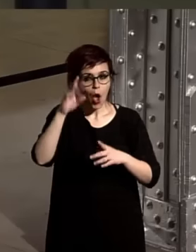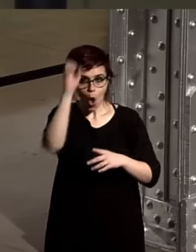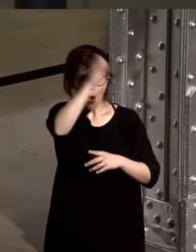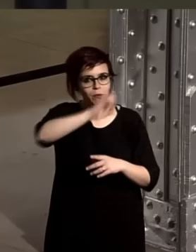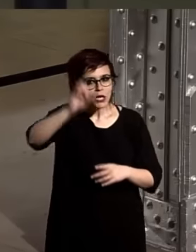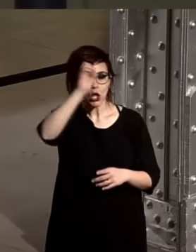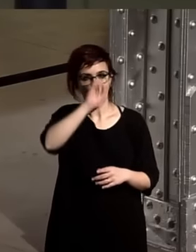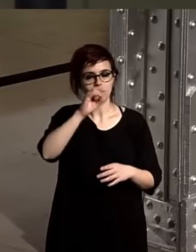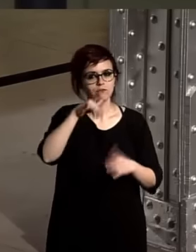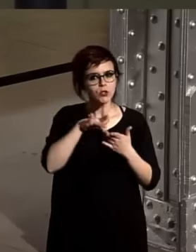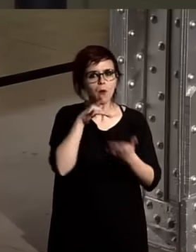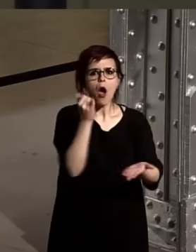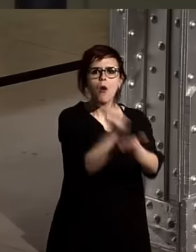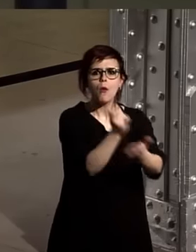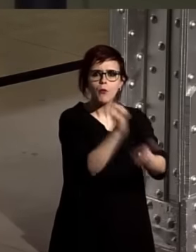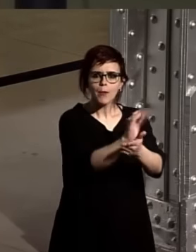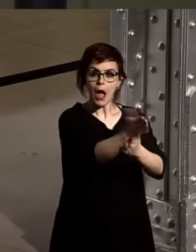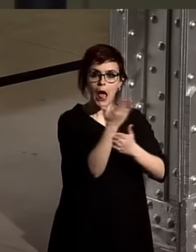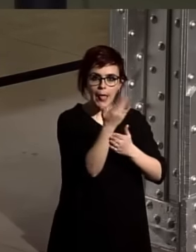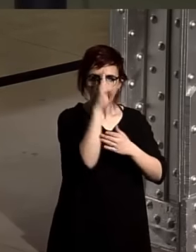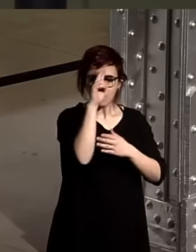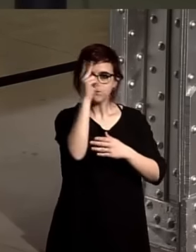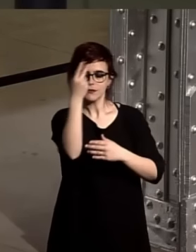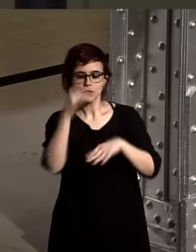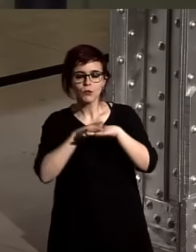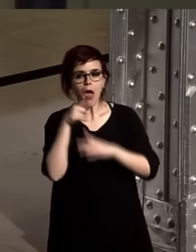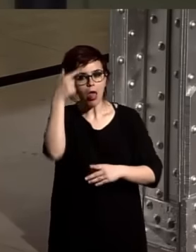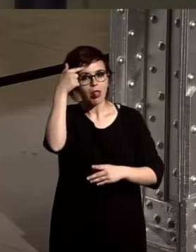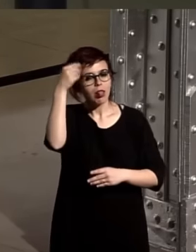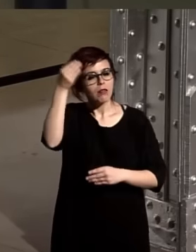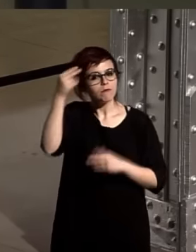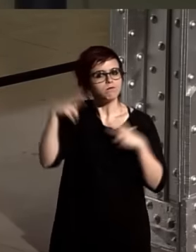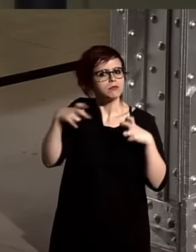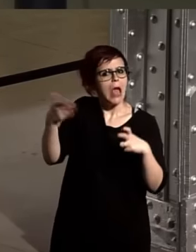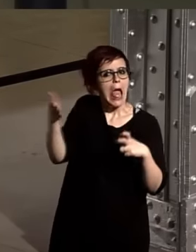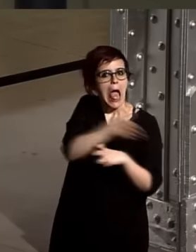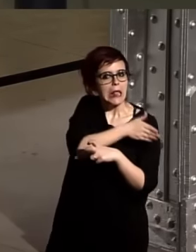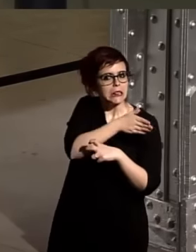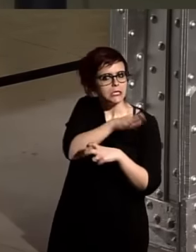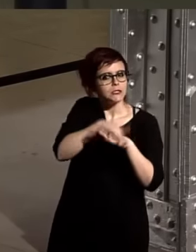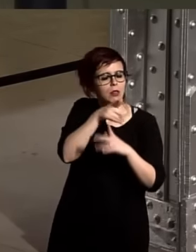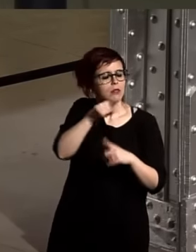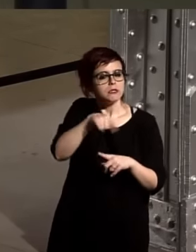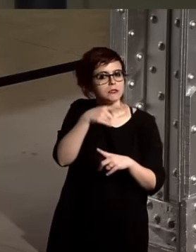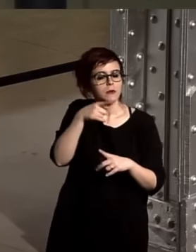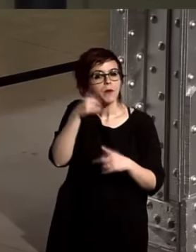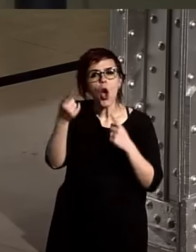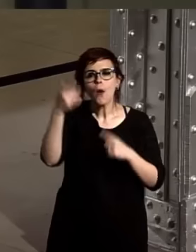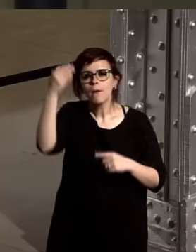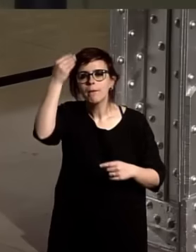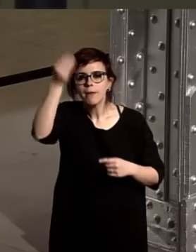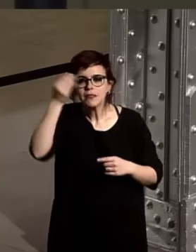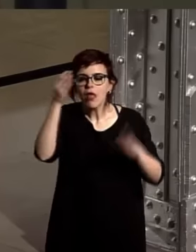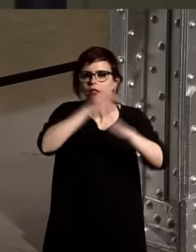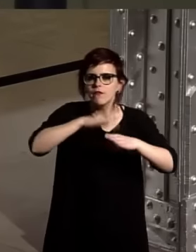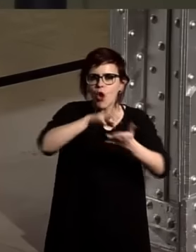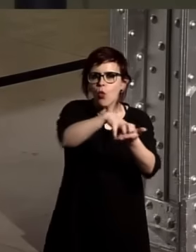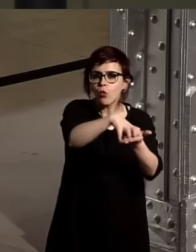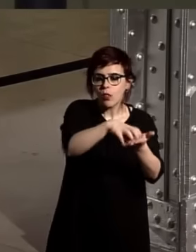función de las evidencias no no de las creencias dices textualmente que una mente científica duda y que una mente